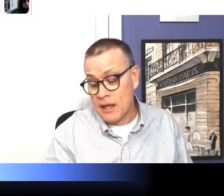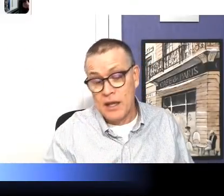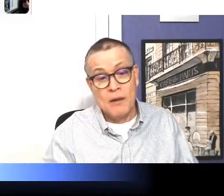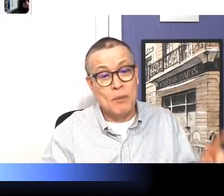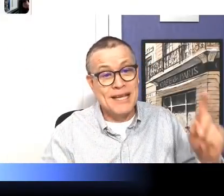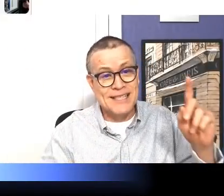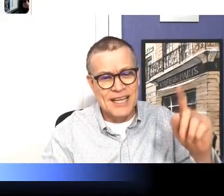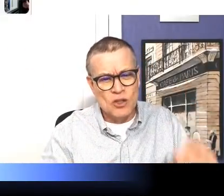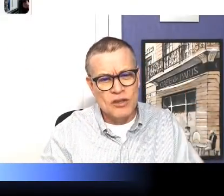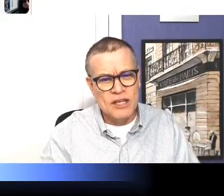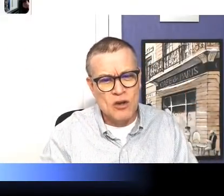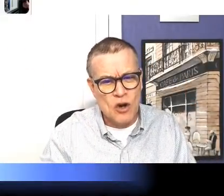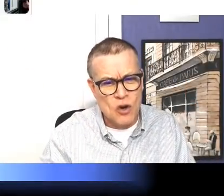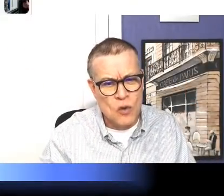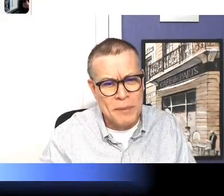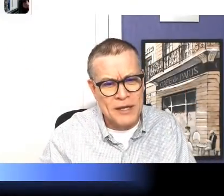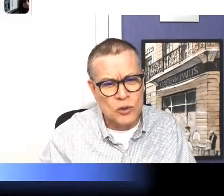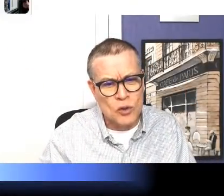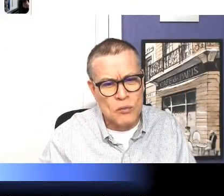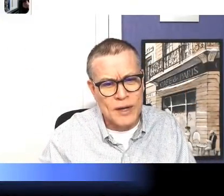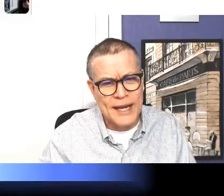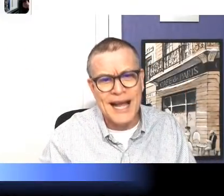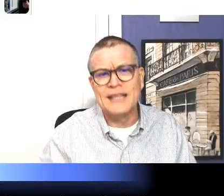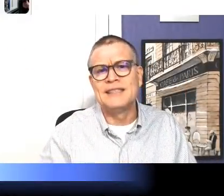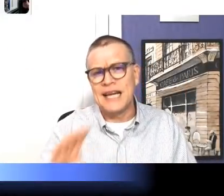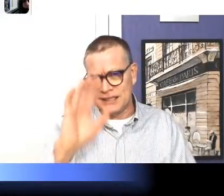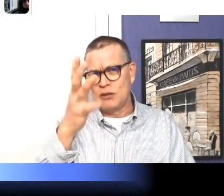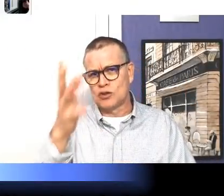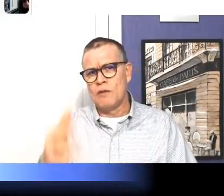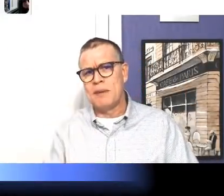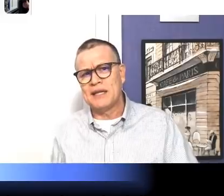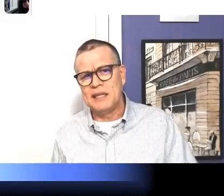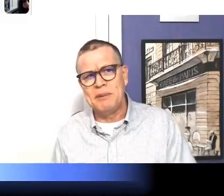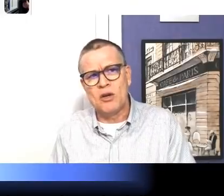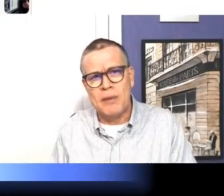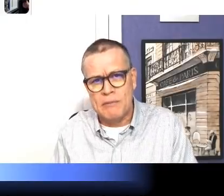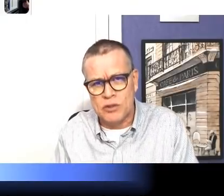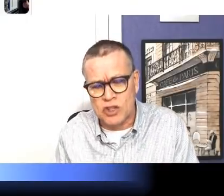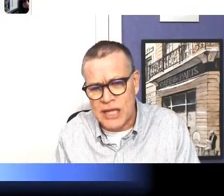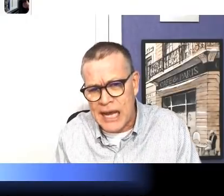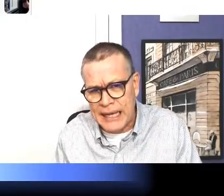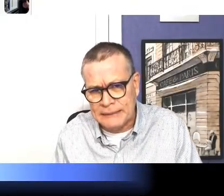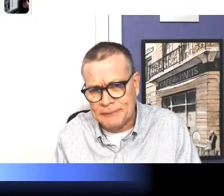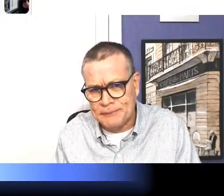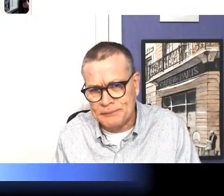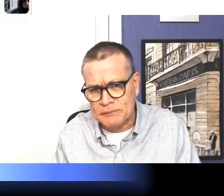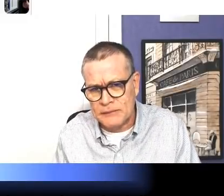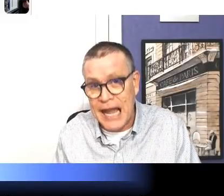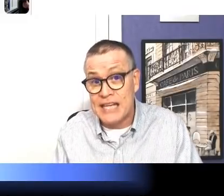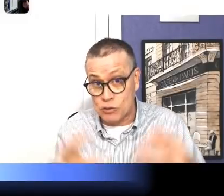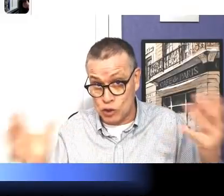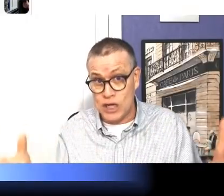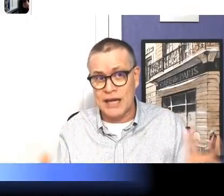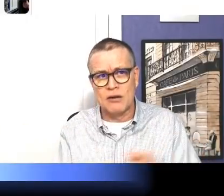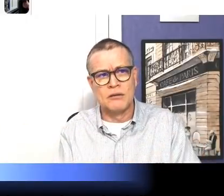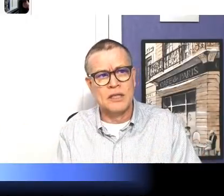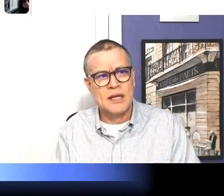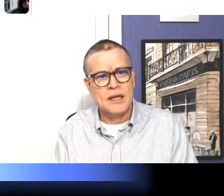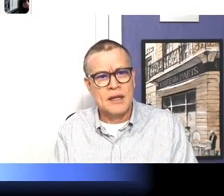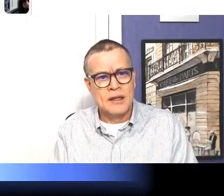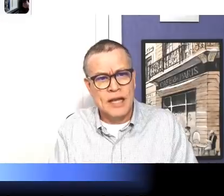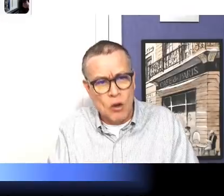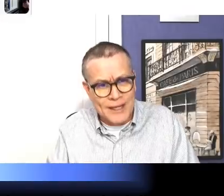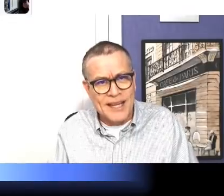no pues esto dijo humberto moreira ya se los compartir pero vamos a escucharlo